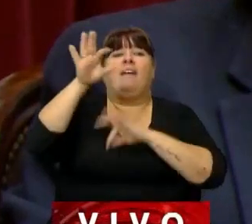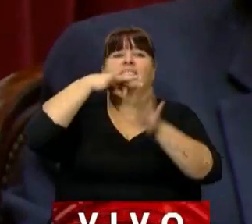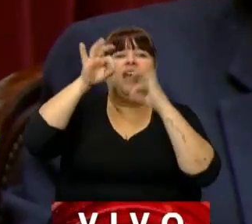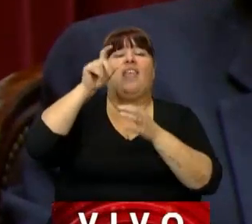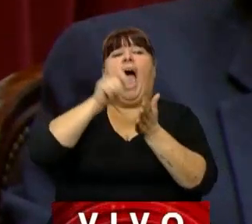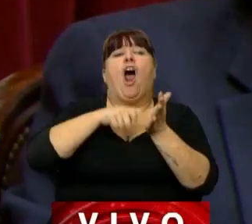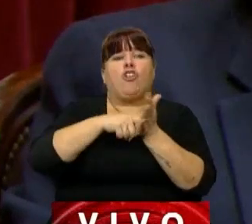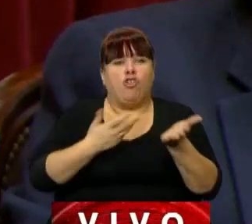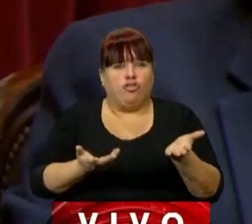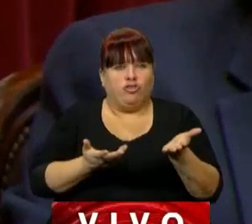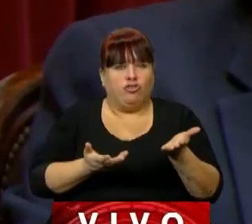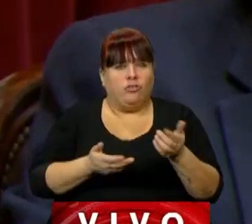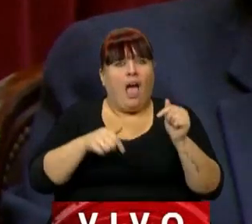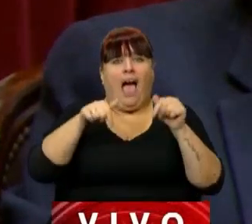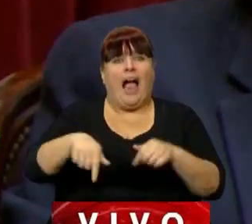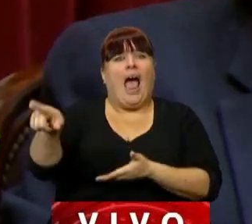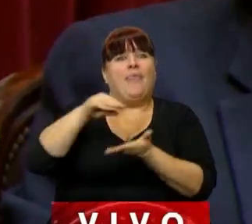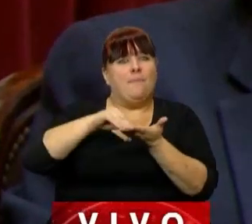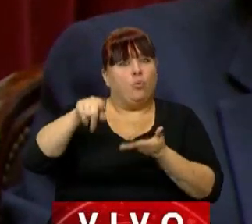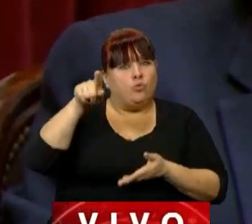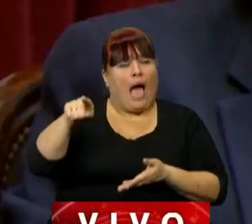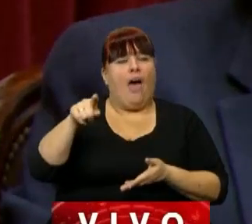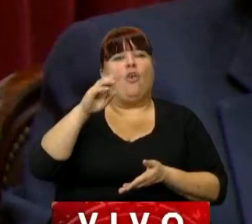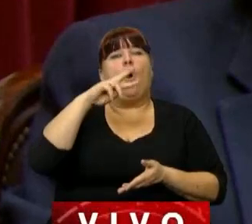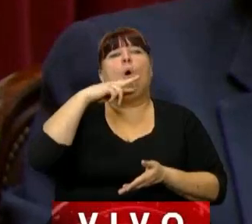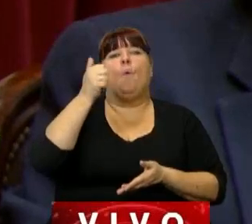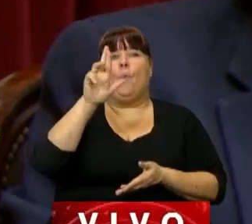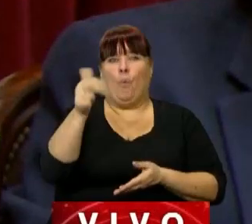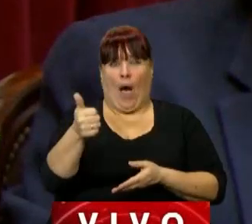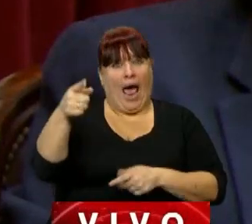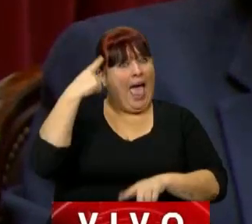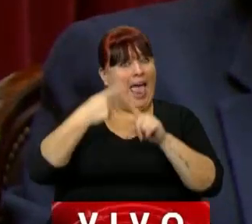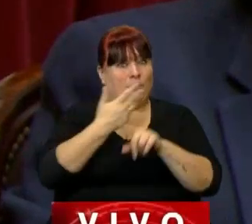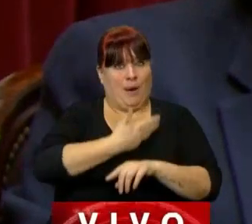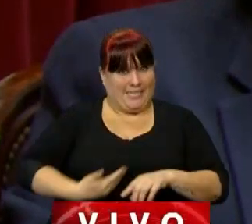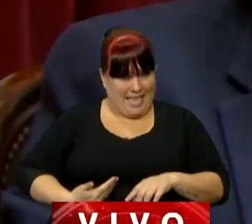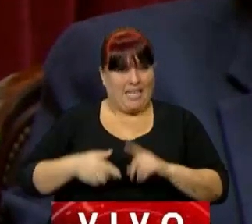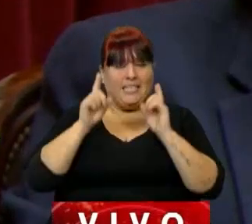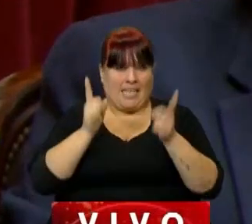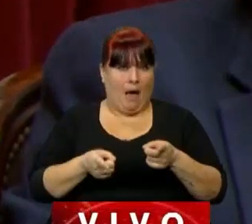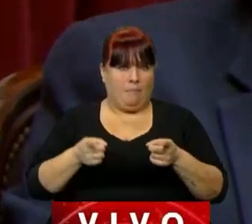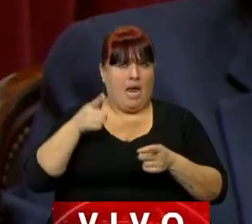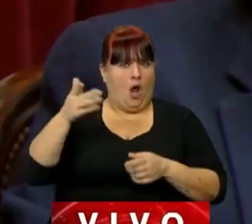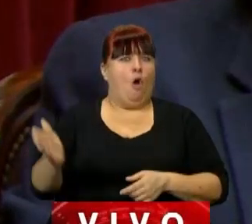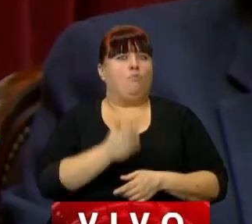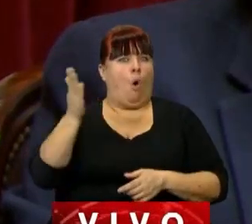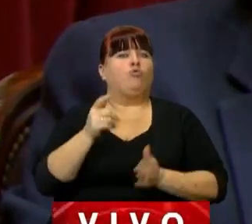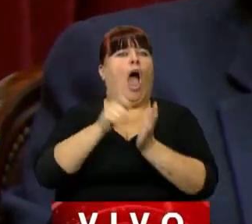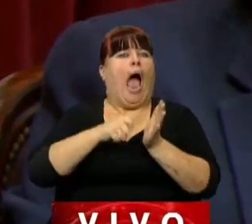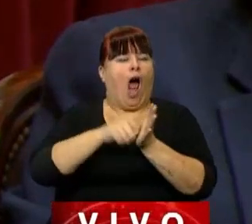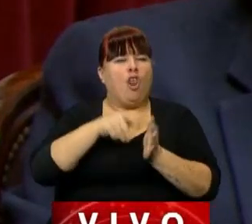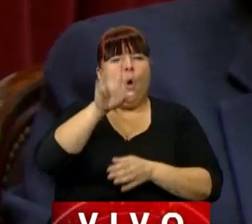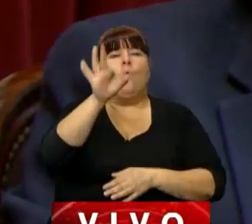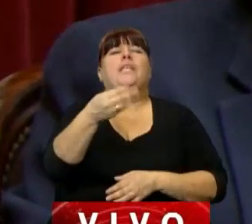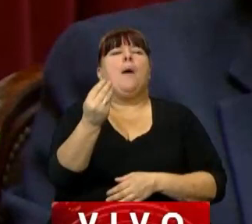en arroz? Y acá tenemos un diputado nuestro, el diputado Jorge Vara, que fue presidente, pero además un gran productor de arroz. ¿Usted